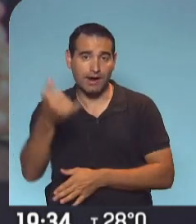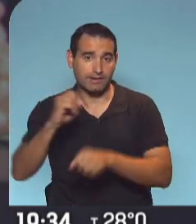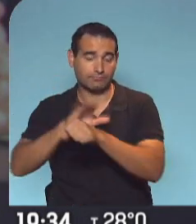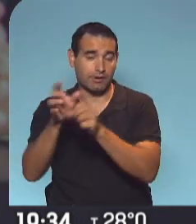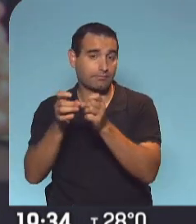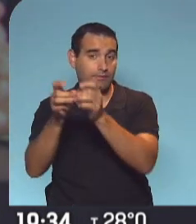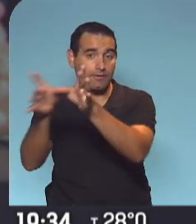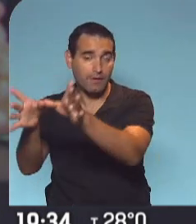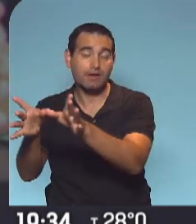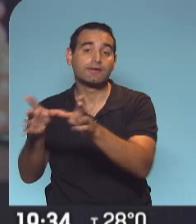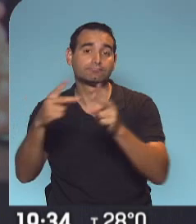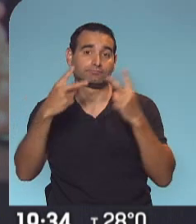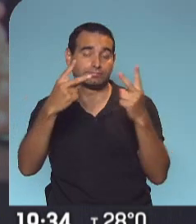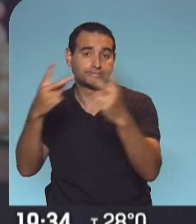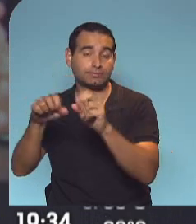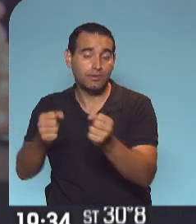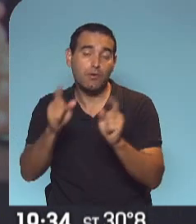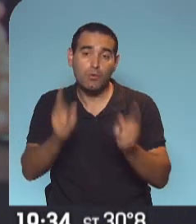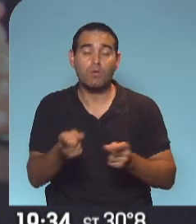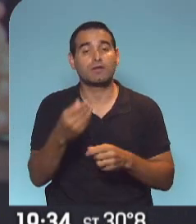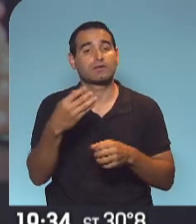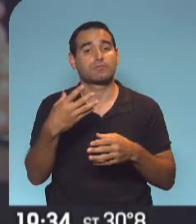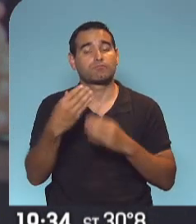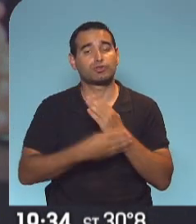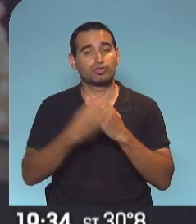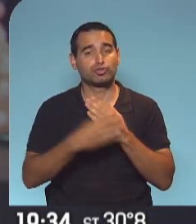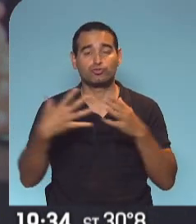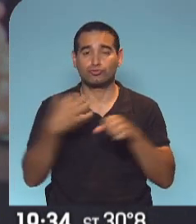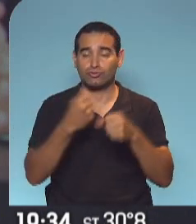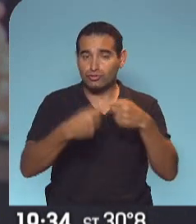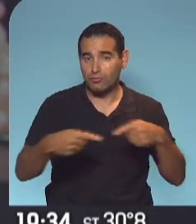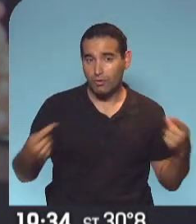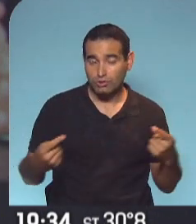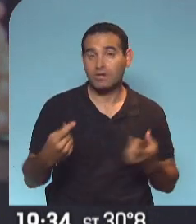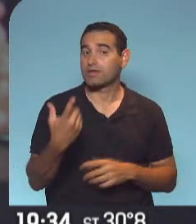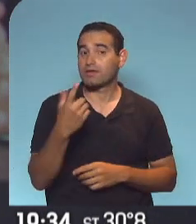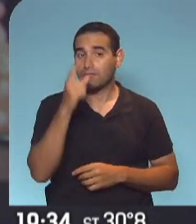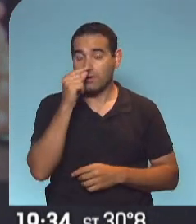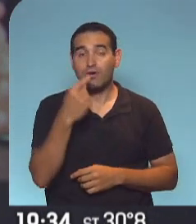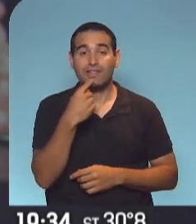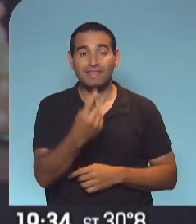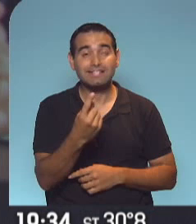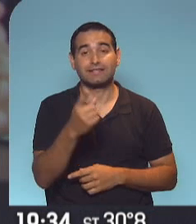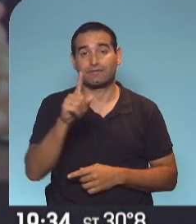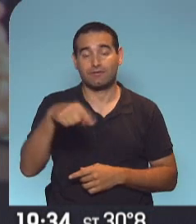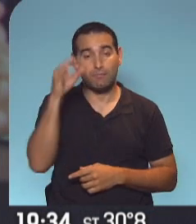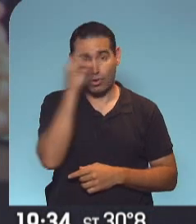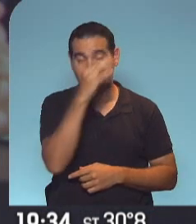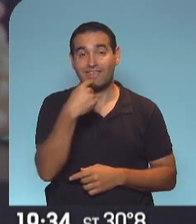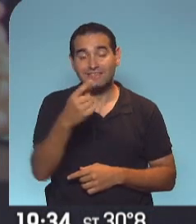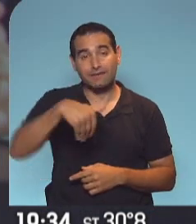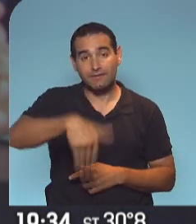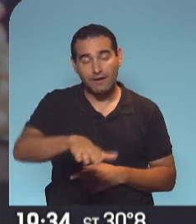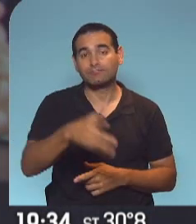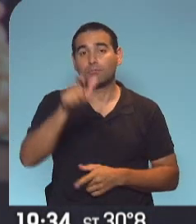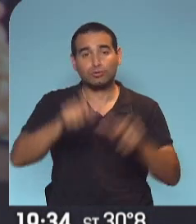virus COVID-19, hoy el ministro de Transporte, Mario Meoni, ratificó que la línea de bandera a partir de la próxima semana va a repatriar a